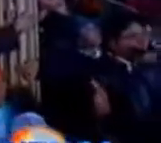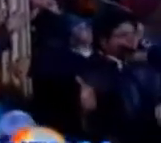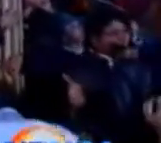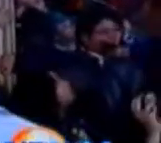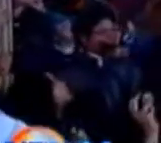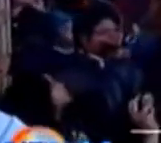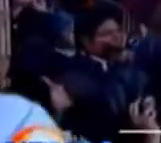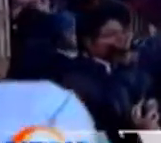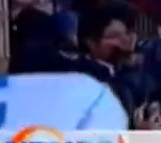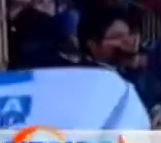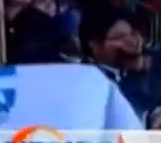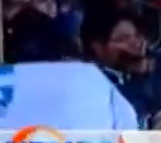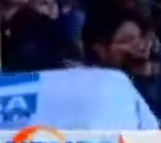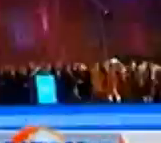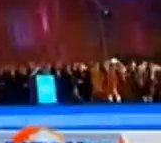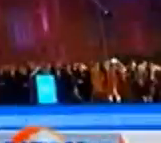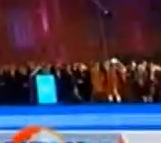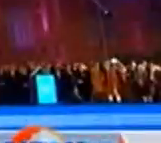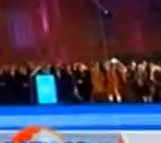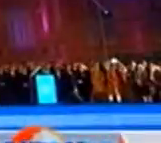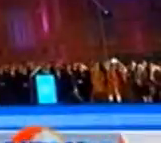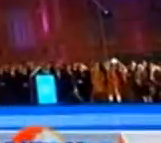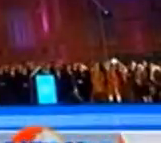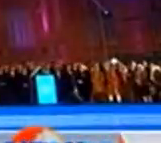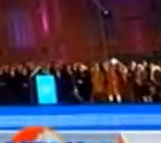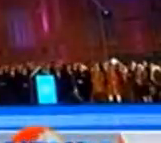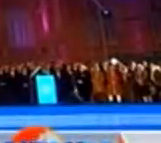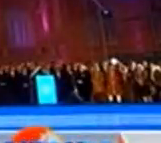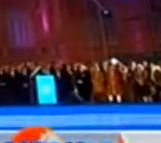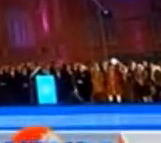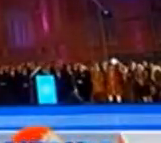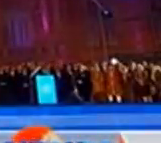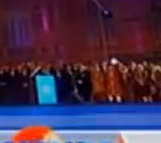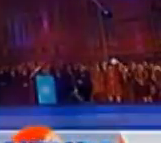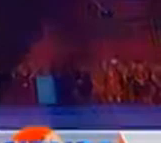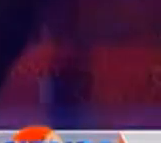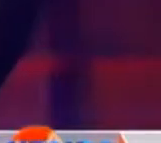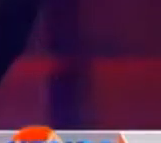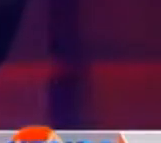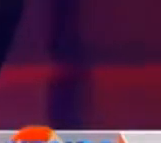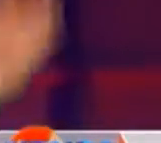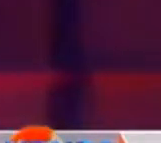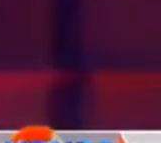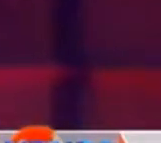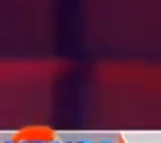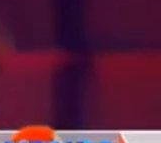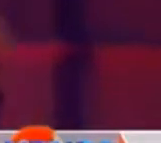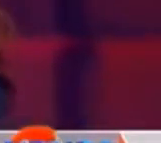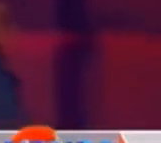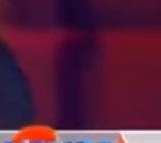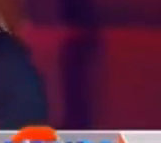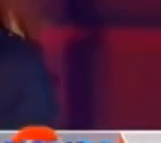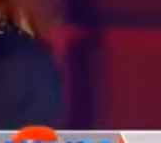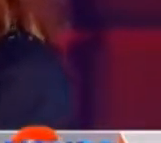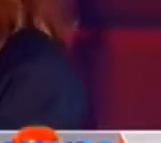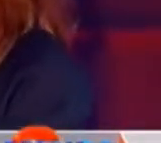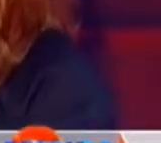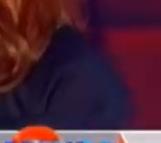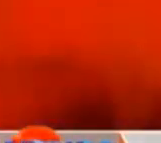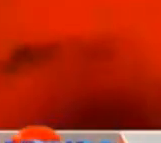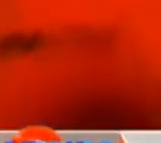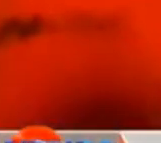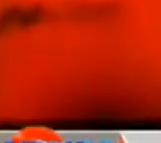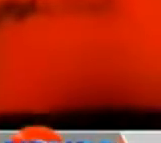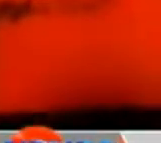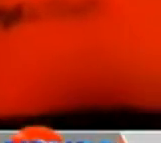10 años de kirchnerismo. En medio de su discurso de conmemoración en la Plaza de Mayo en Buenos Aires, la presidenta de Argentina,